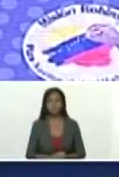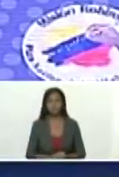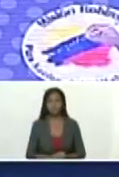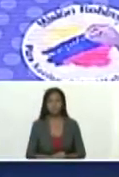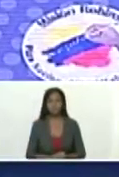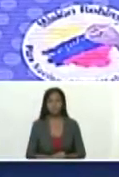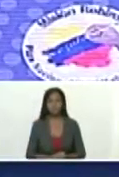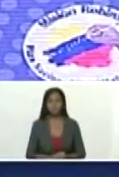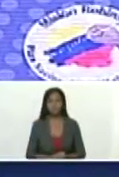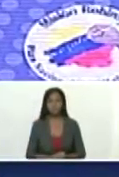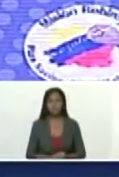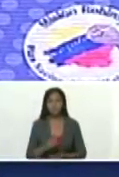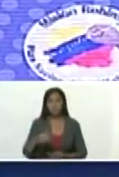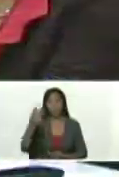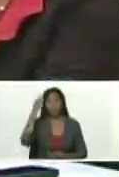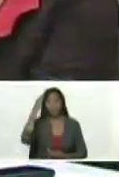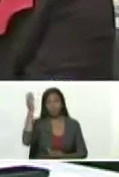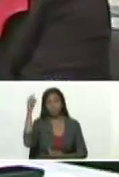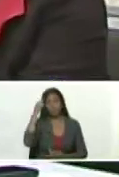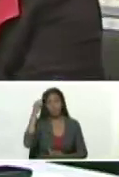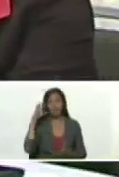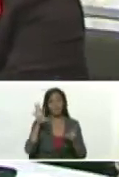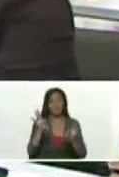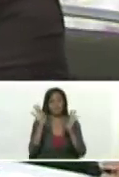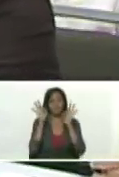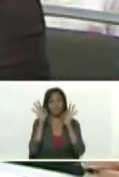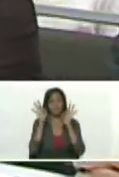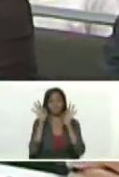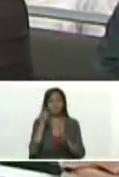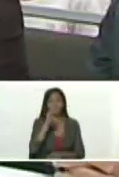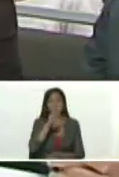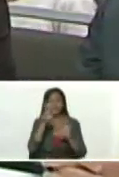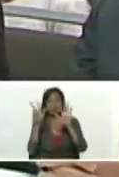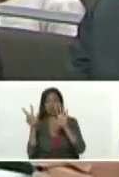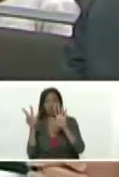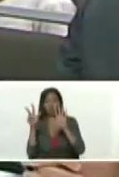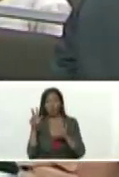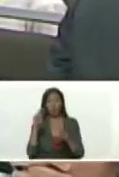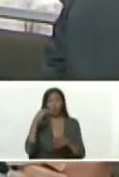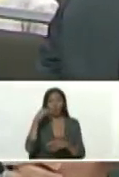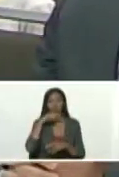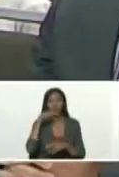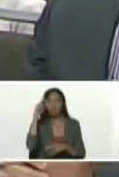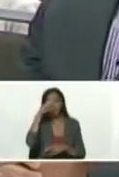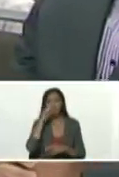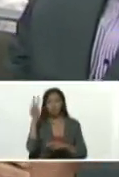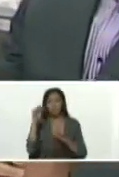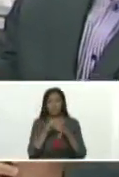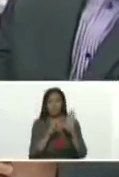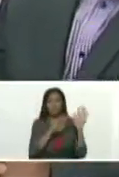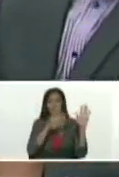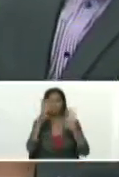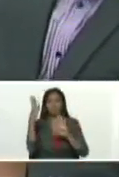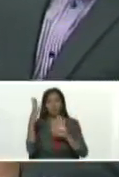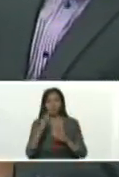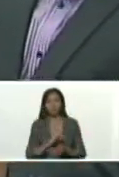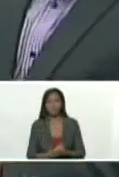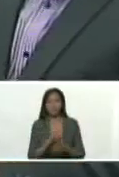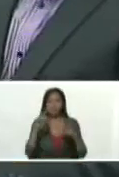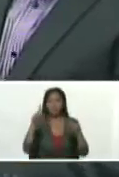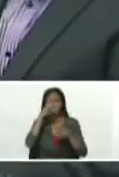Y hoy es un día muy especial, 28 de octubre del año 2019. Está